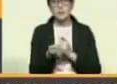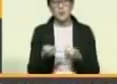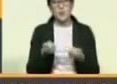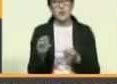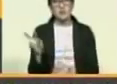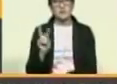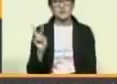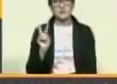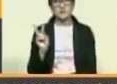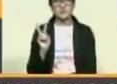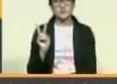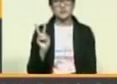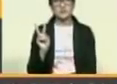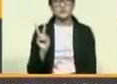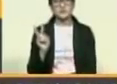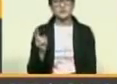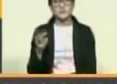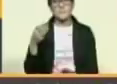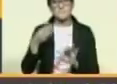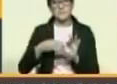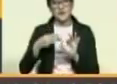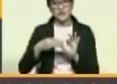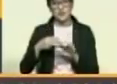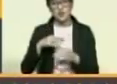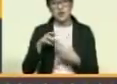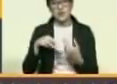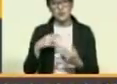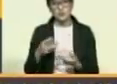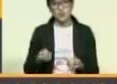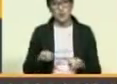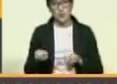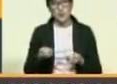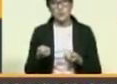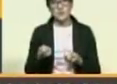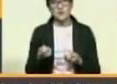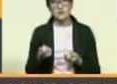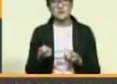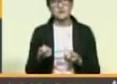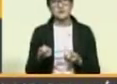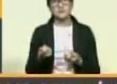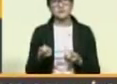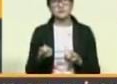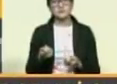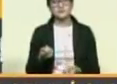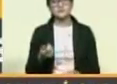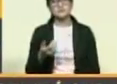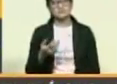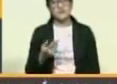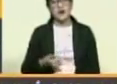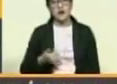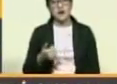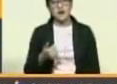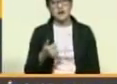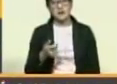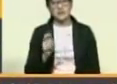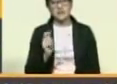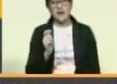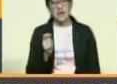venezolana, consolidar el petro, la revolución económica, las cinco grandes tareas. Te la dejo ahí,